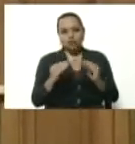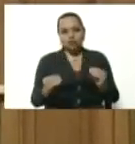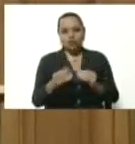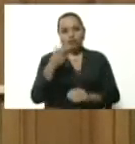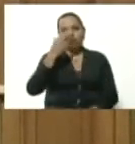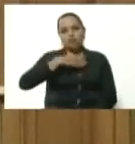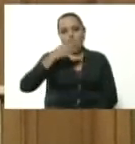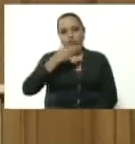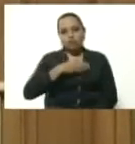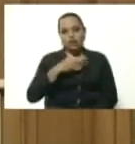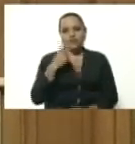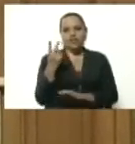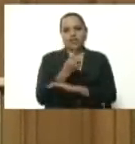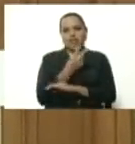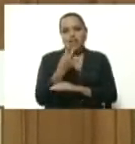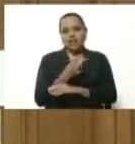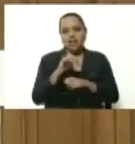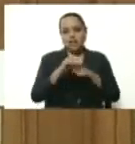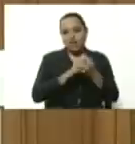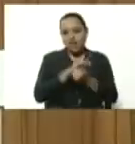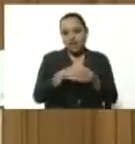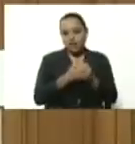fruta, vegetales, lavarlos con jabón.